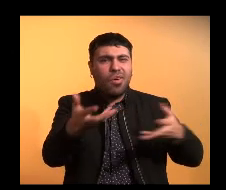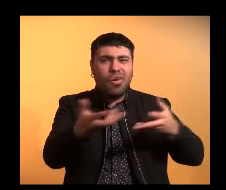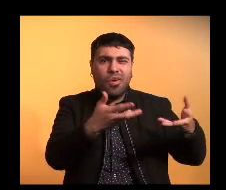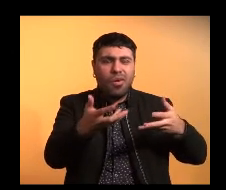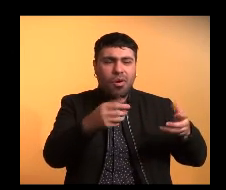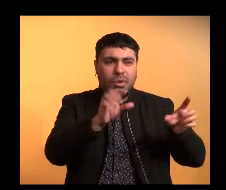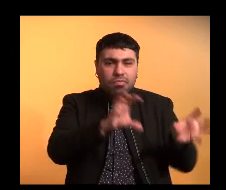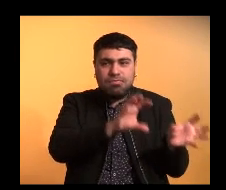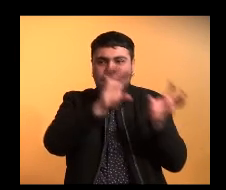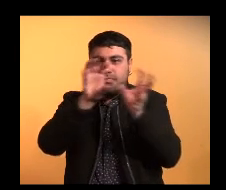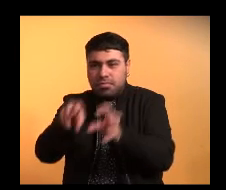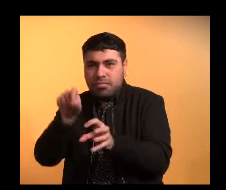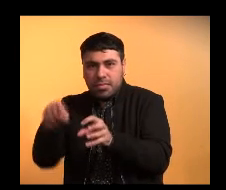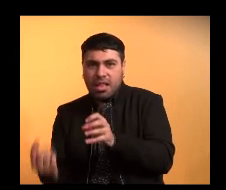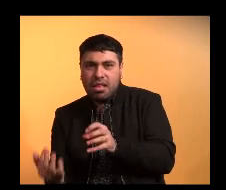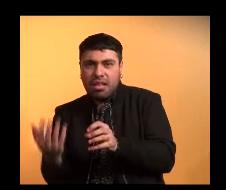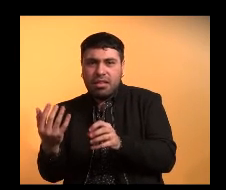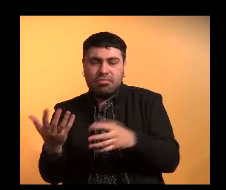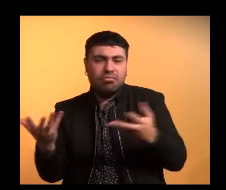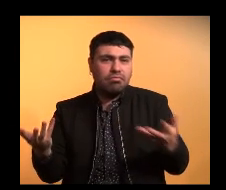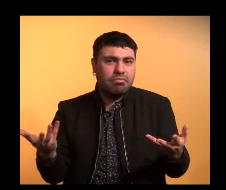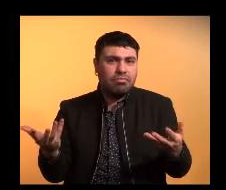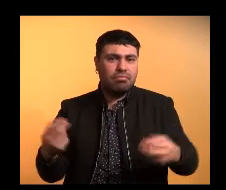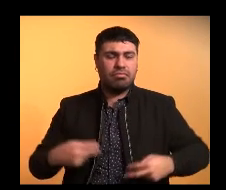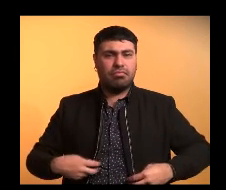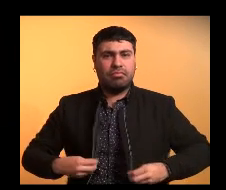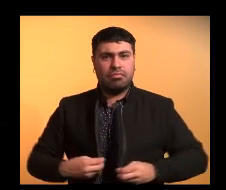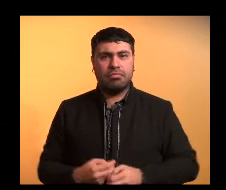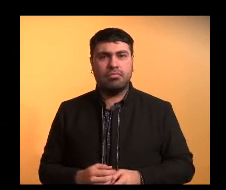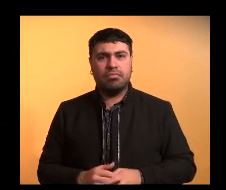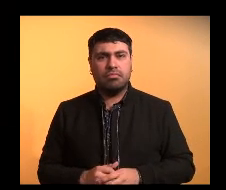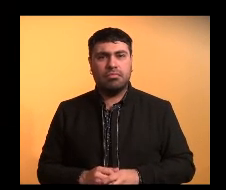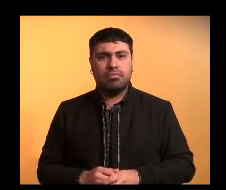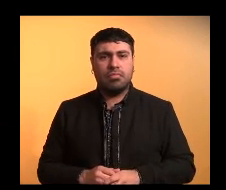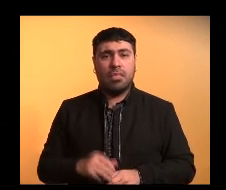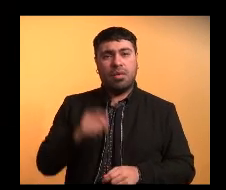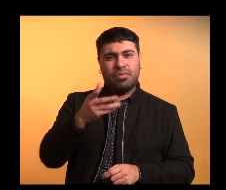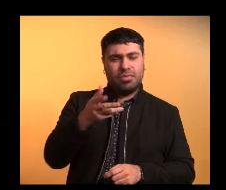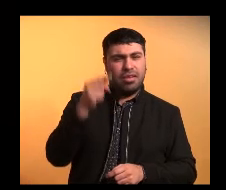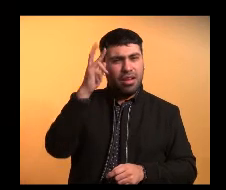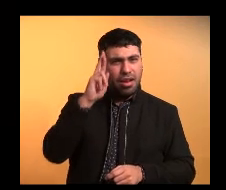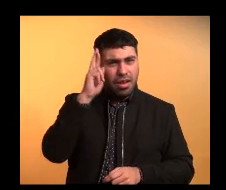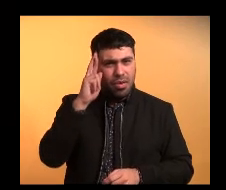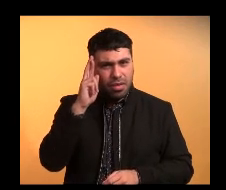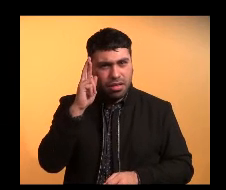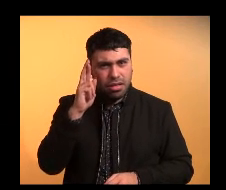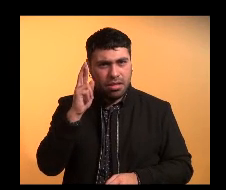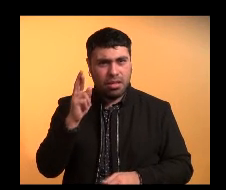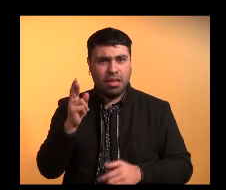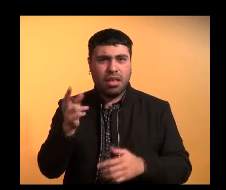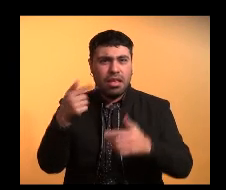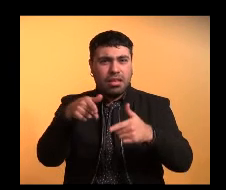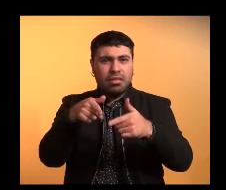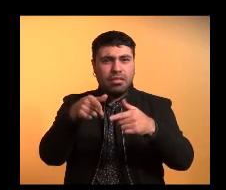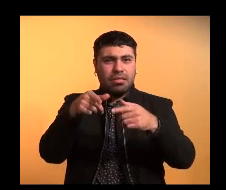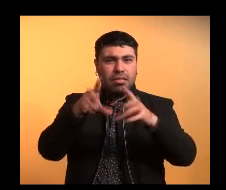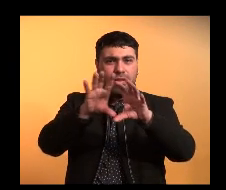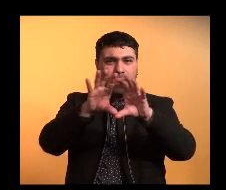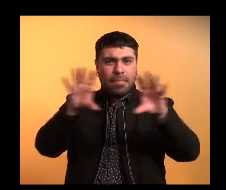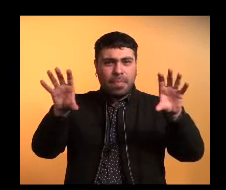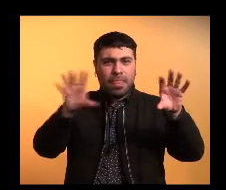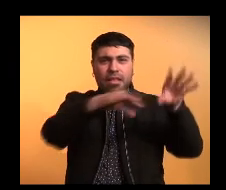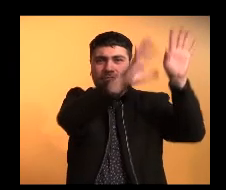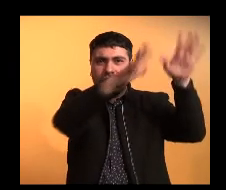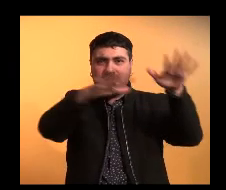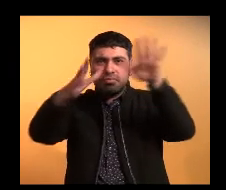cierto tipo de algas que se da en uno de los niveles más abajo de la intermaria, que no me acuerdo cuál es el nombre en este minuto, el que sigue, que claro, es el que